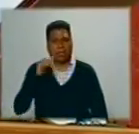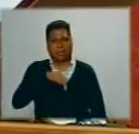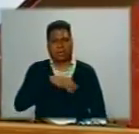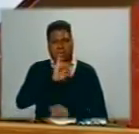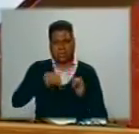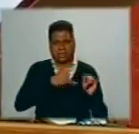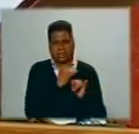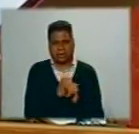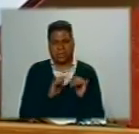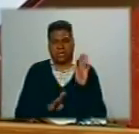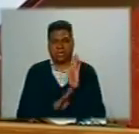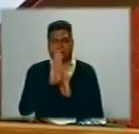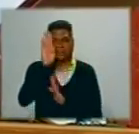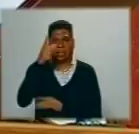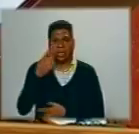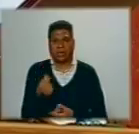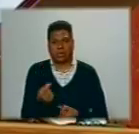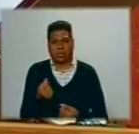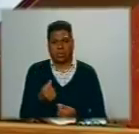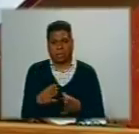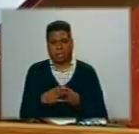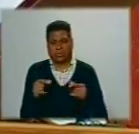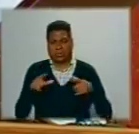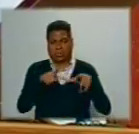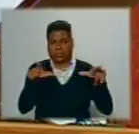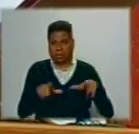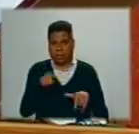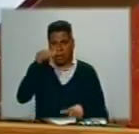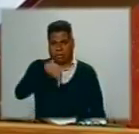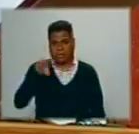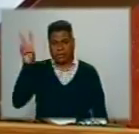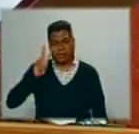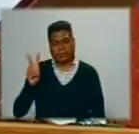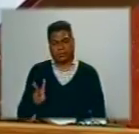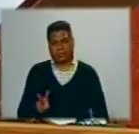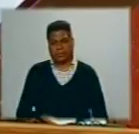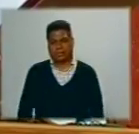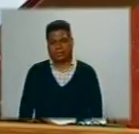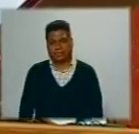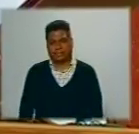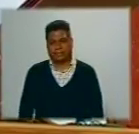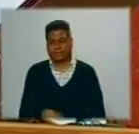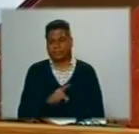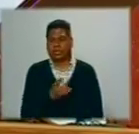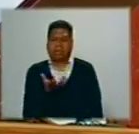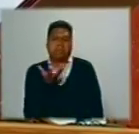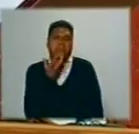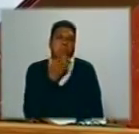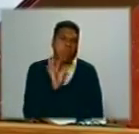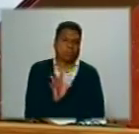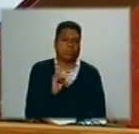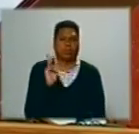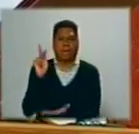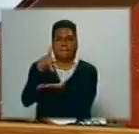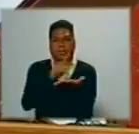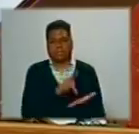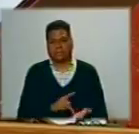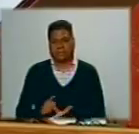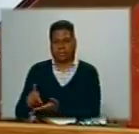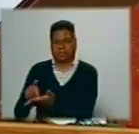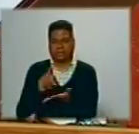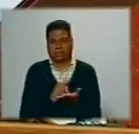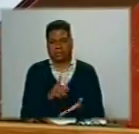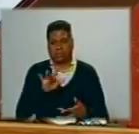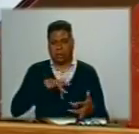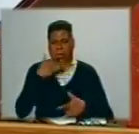que desarrollen actividades económicas en el territorio de la República Bolivariana de Venezuela, que directa o indirectamente participan o intervienen en las actividades